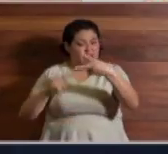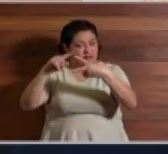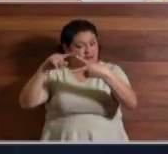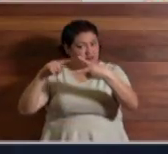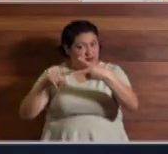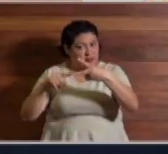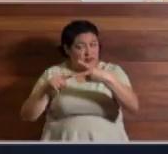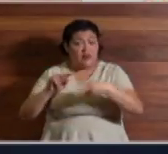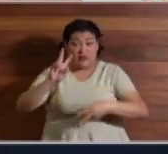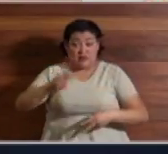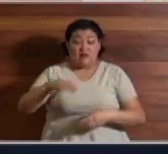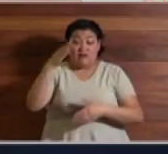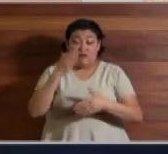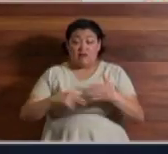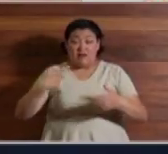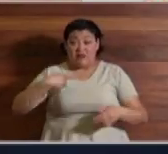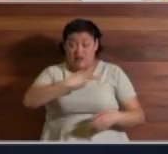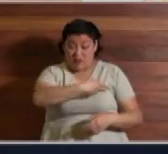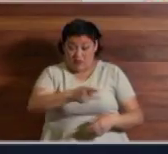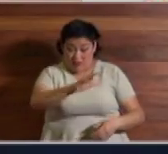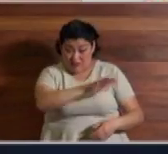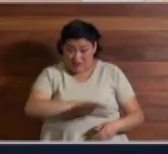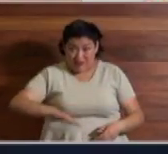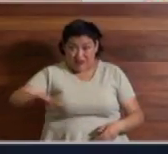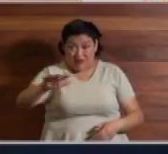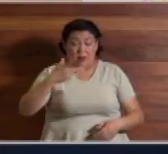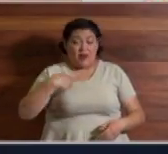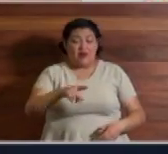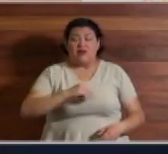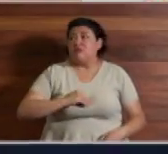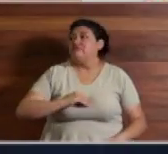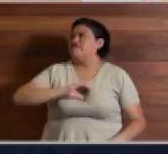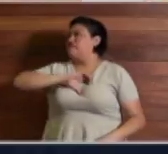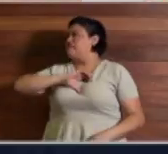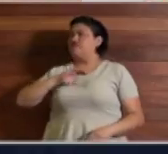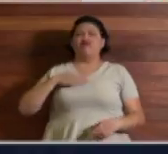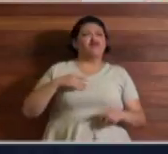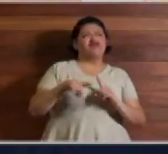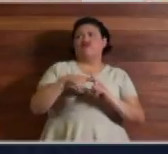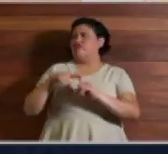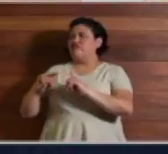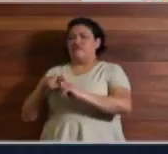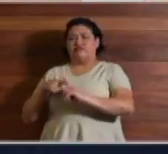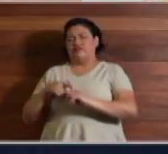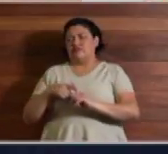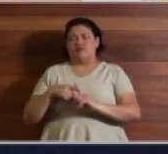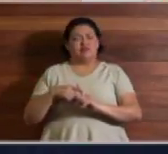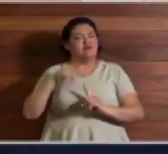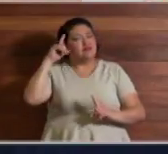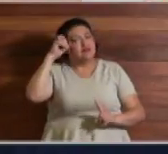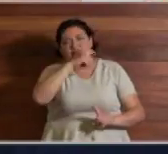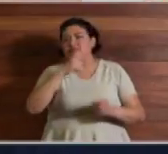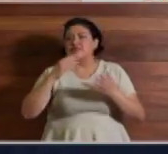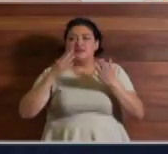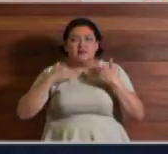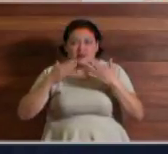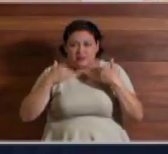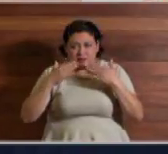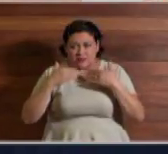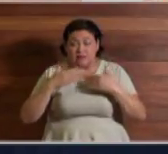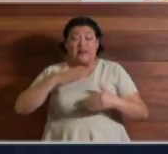vida digna como postula los ODS. En ese sentido, acertando desde dónde